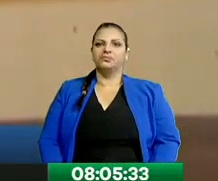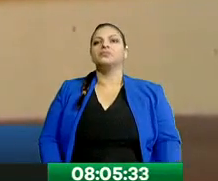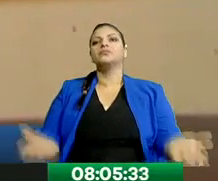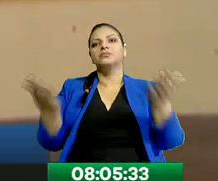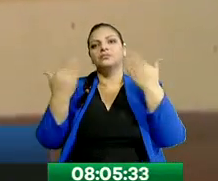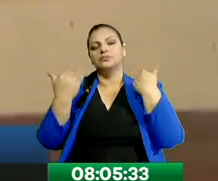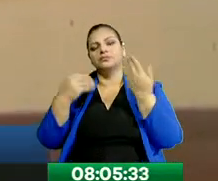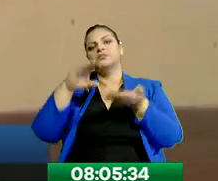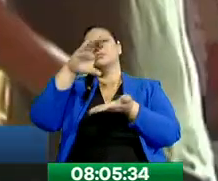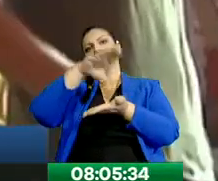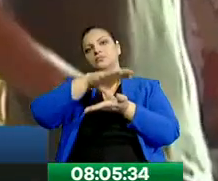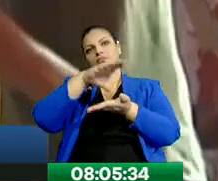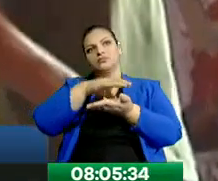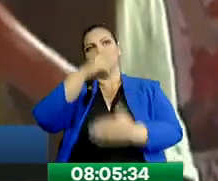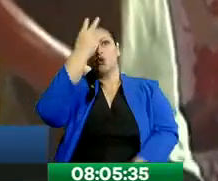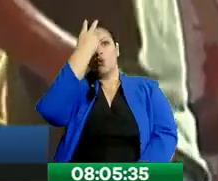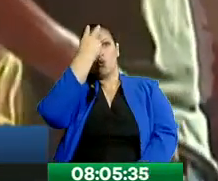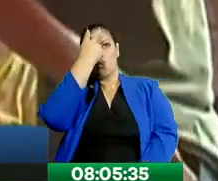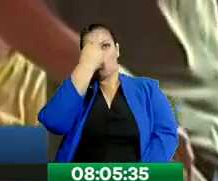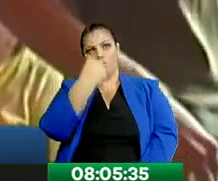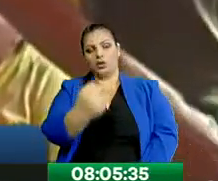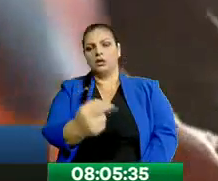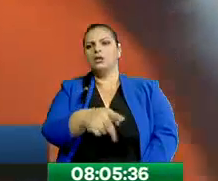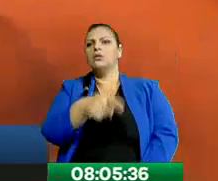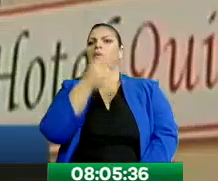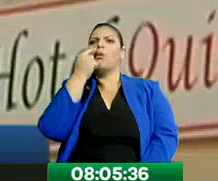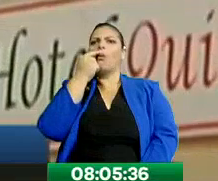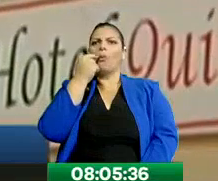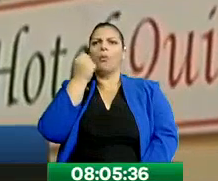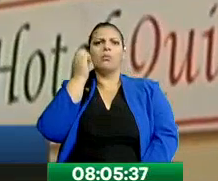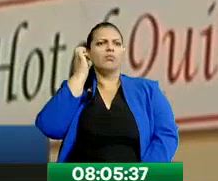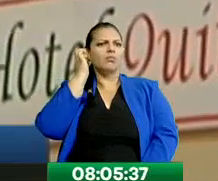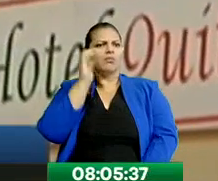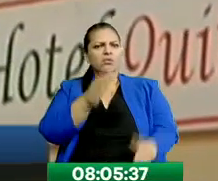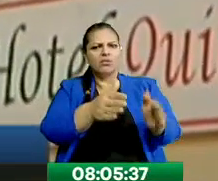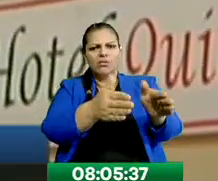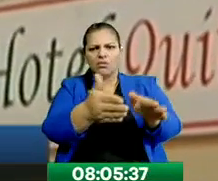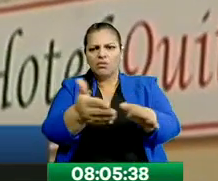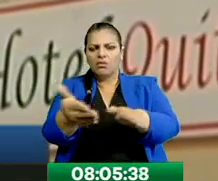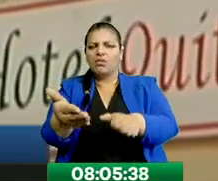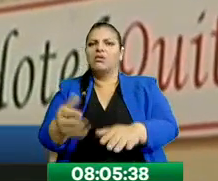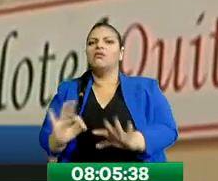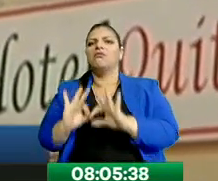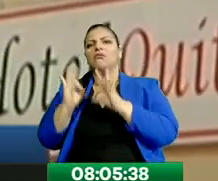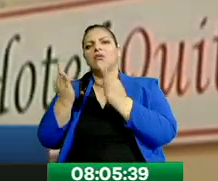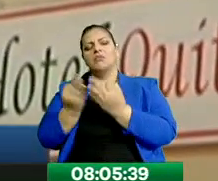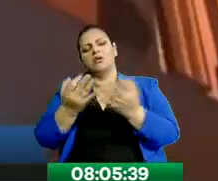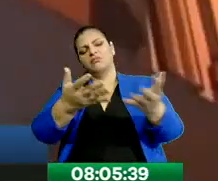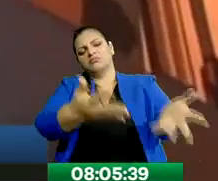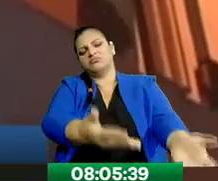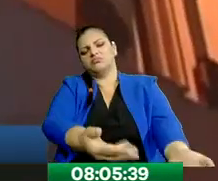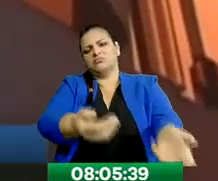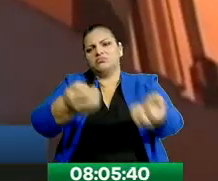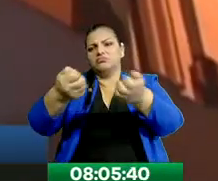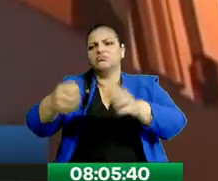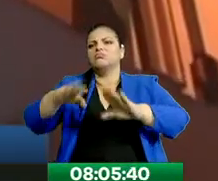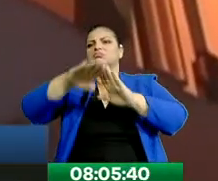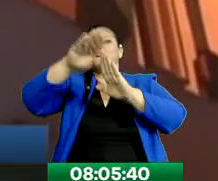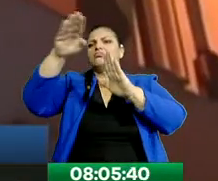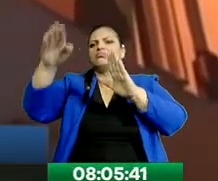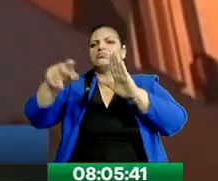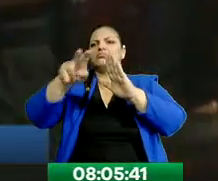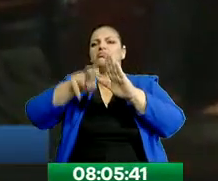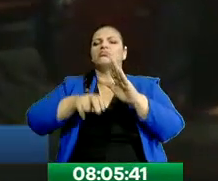Velan cuerpos de pareja hallada muerta en un hotel en un supuesto caso de femicidio y